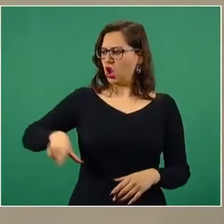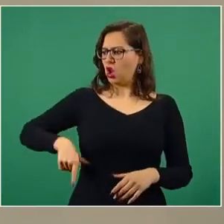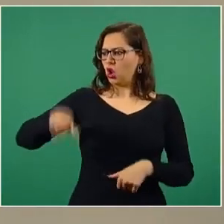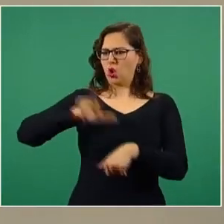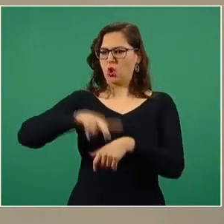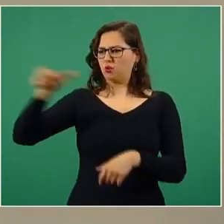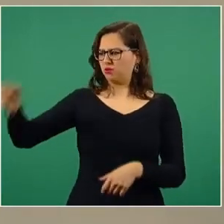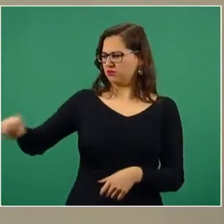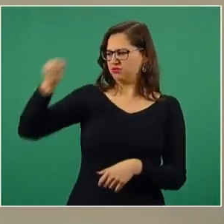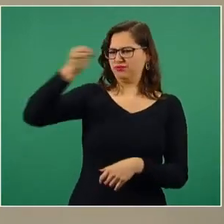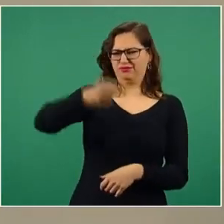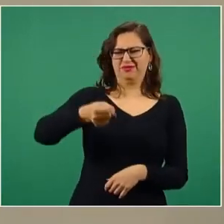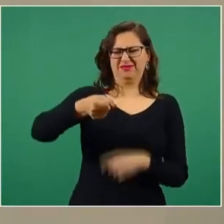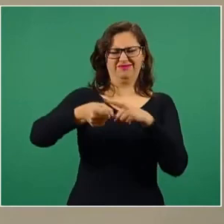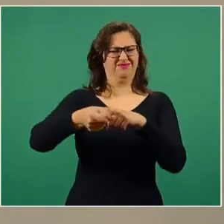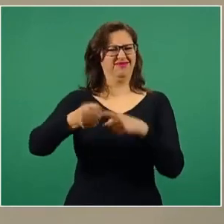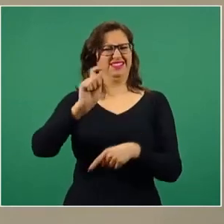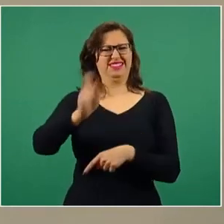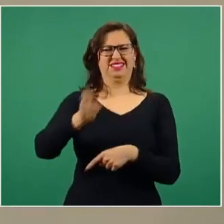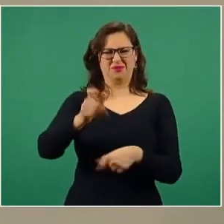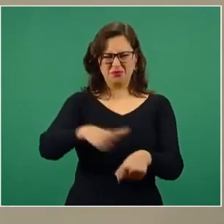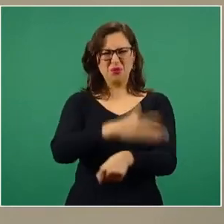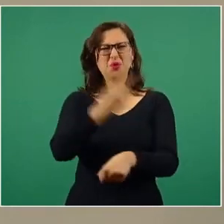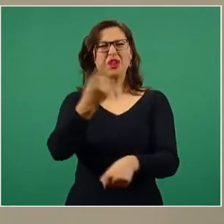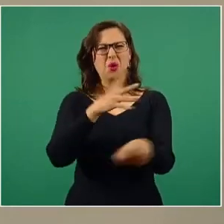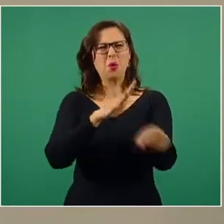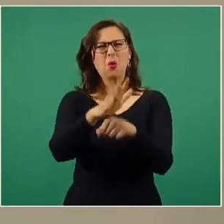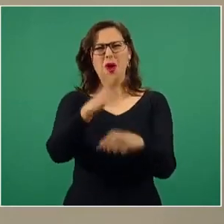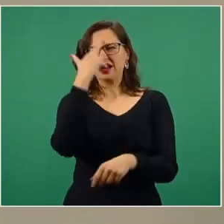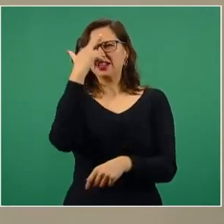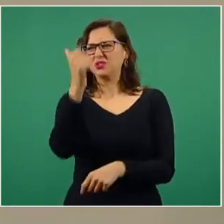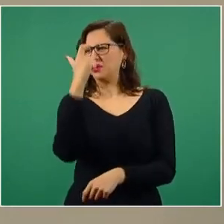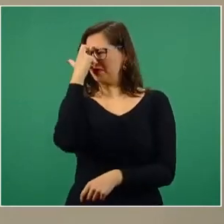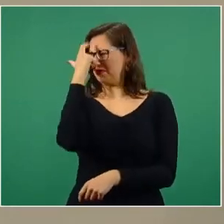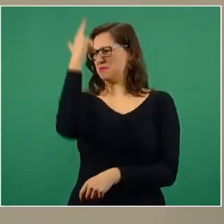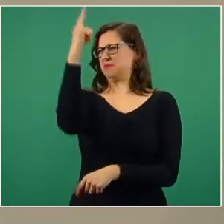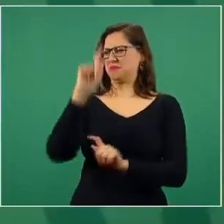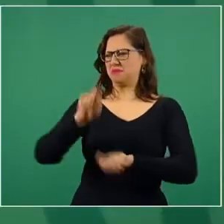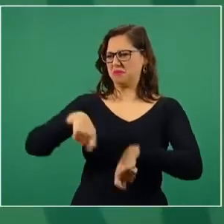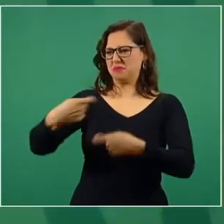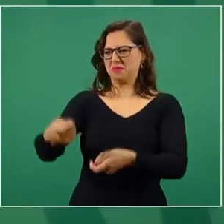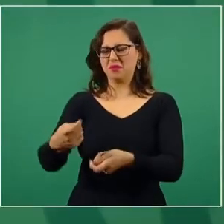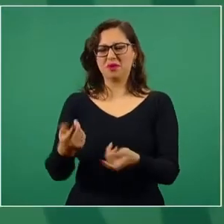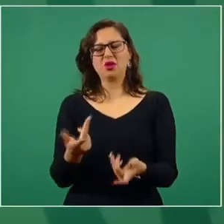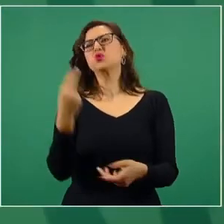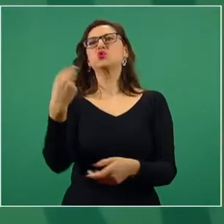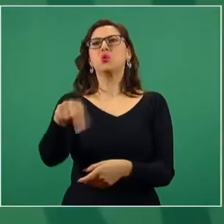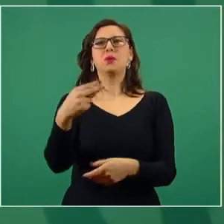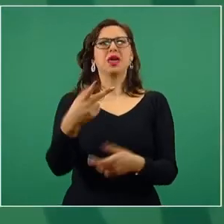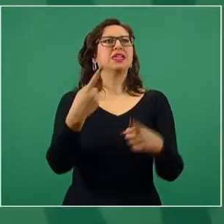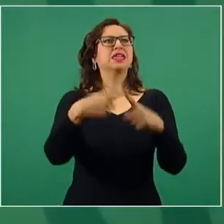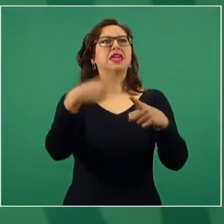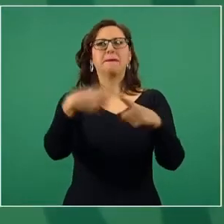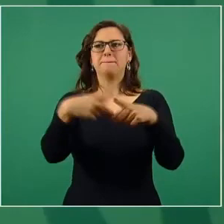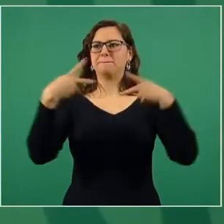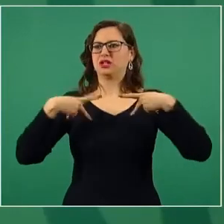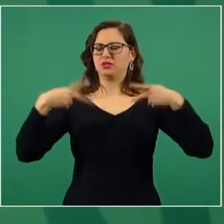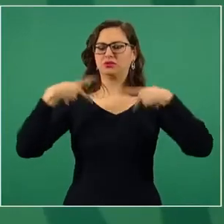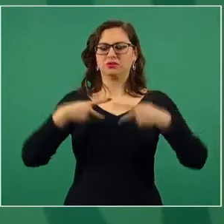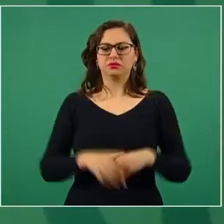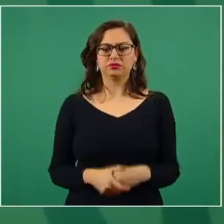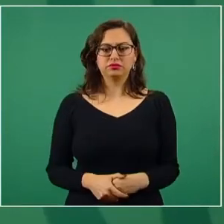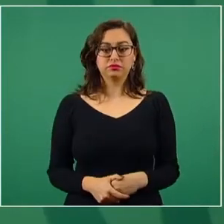hacer esta figura y si ya pensó en el nombre de quién ocupará este cargo. Pues es algo que siempre ha